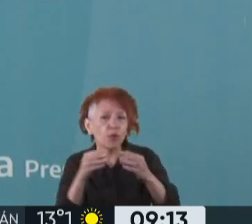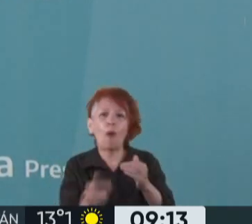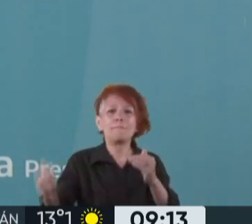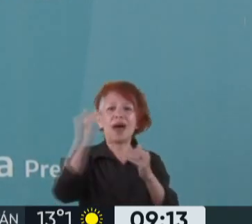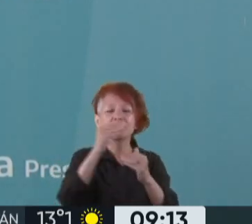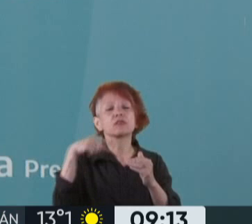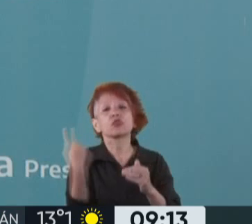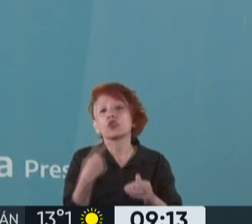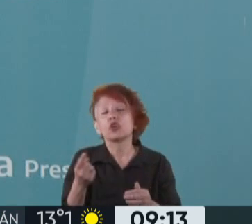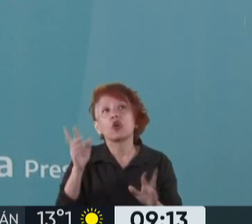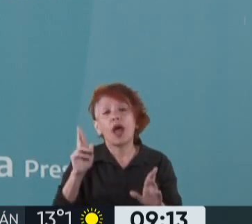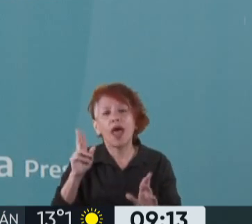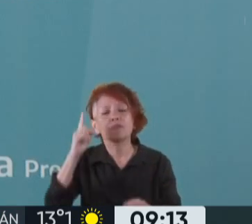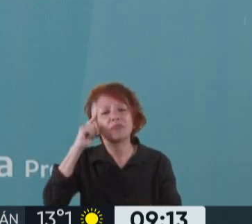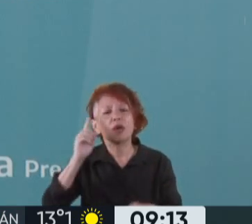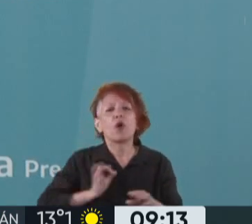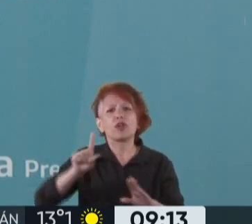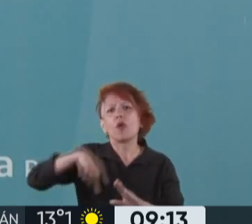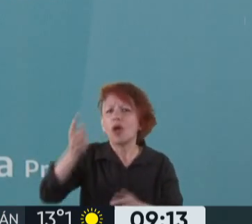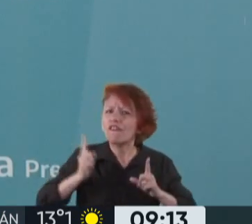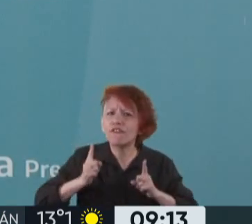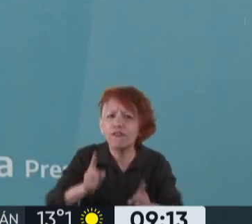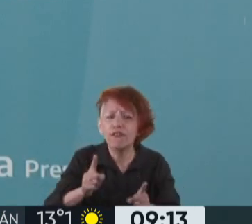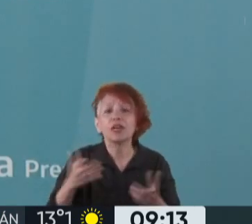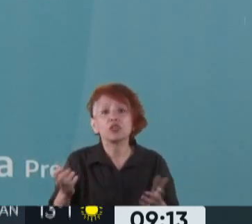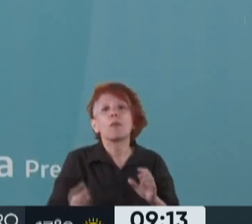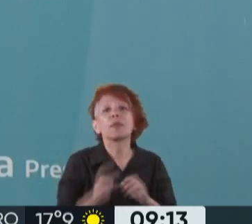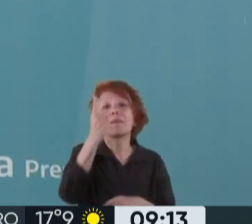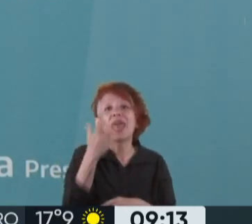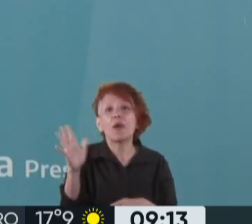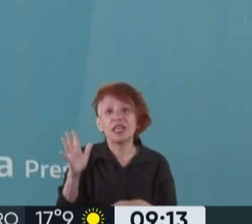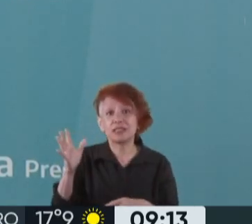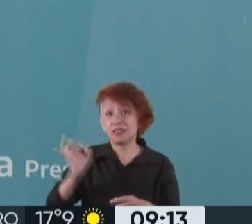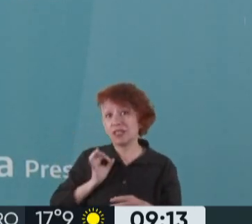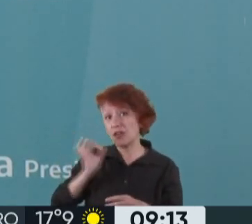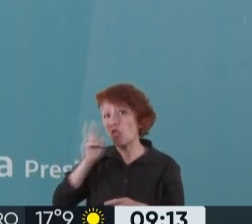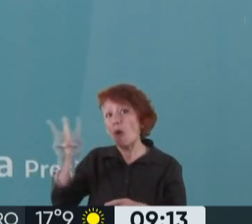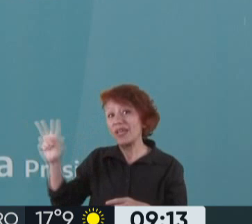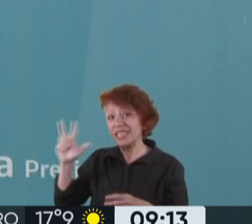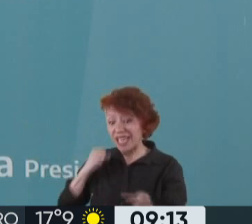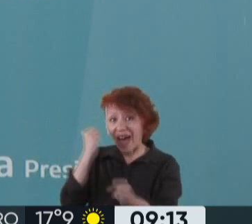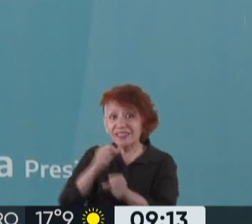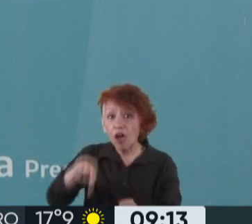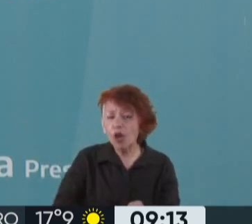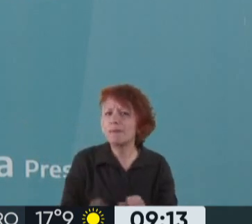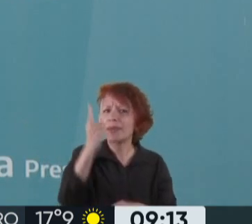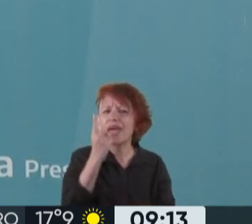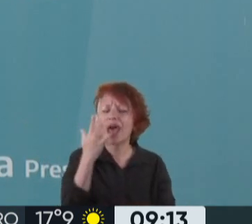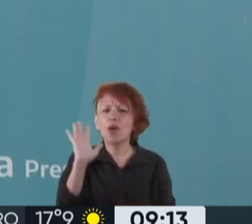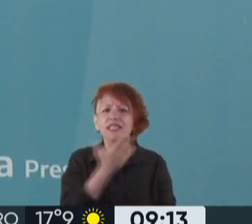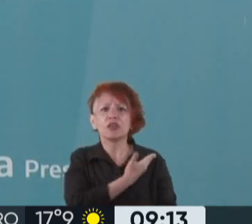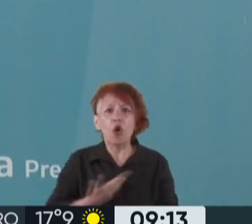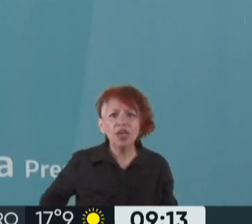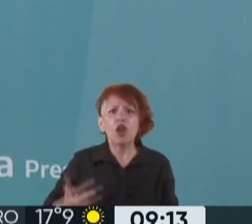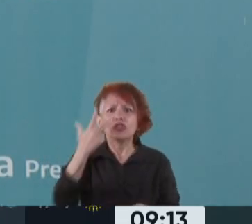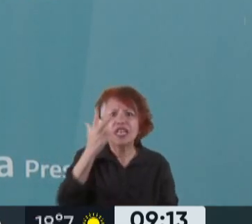sostenga el año próximo, y esto va a marcar que por primera vez desde el 2003 un gobierno en la Argentina ha marcado 3 años